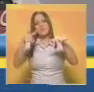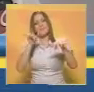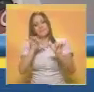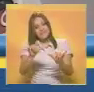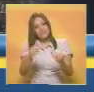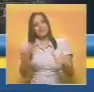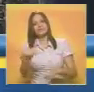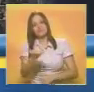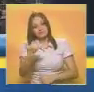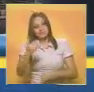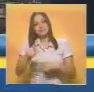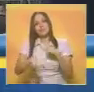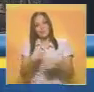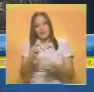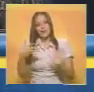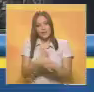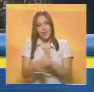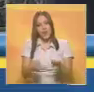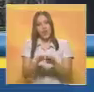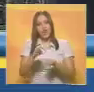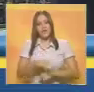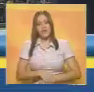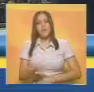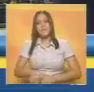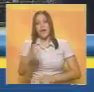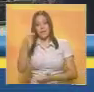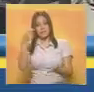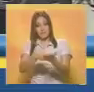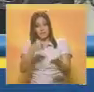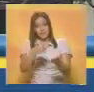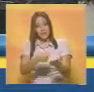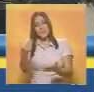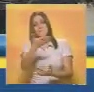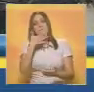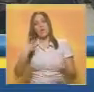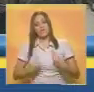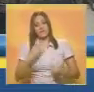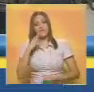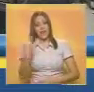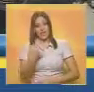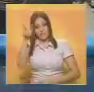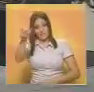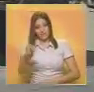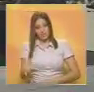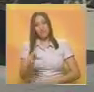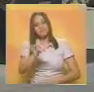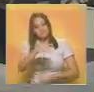estos efectos. Reiteraron que se aprobarán mayores recursos para mejorar la calidad de vida de los habitantes de estos municipios.